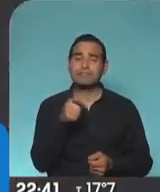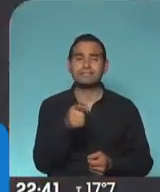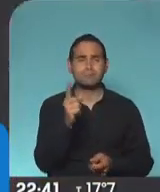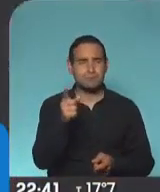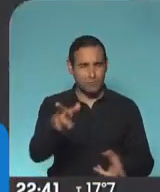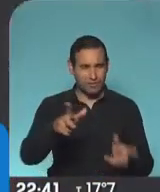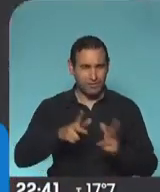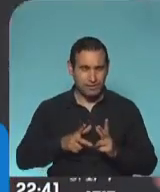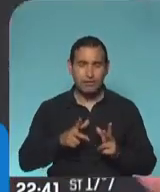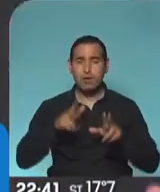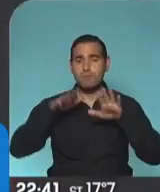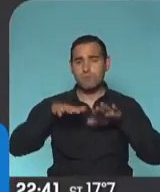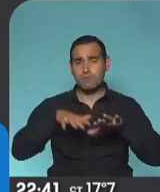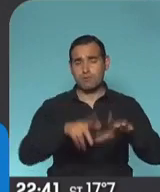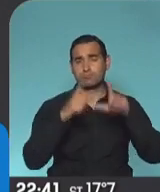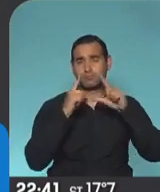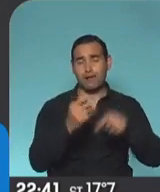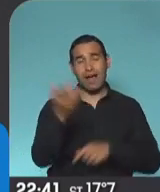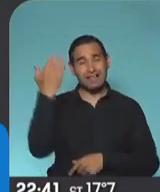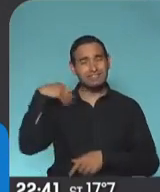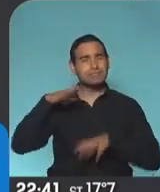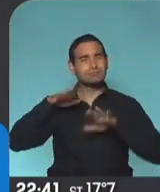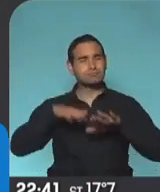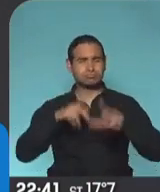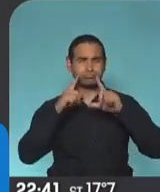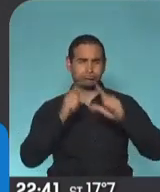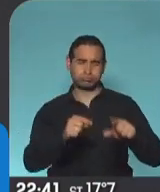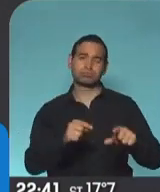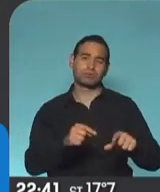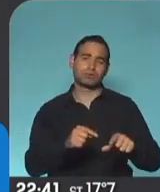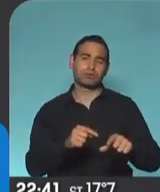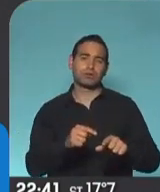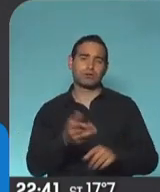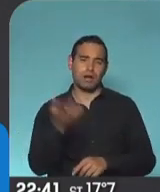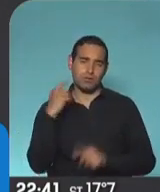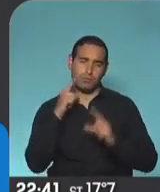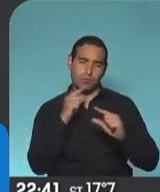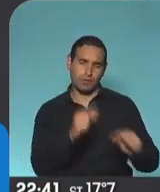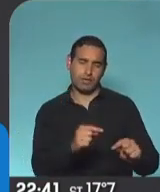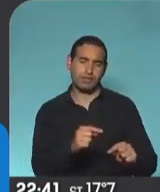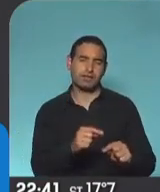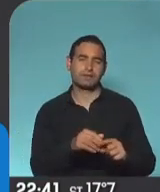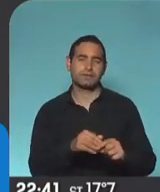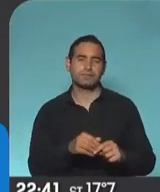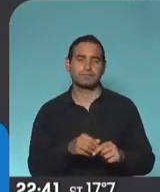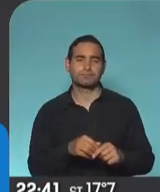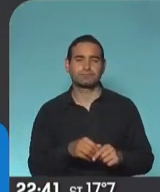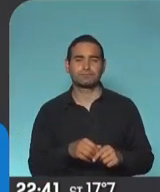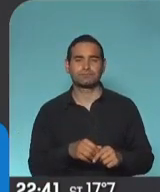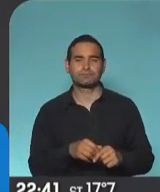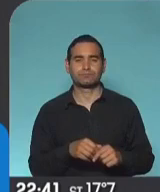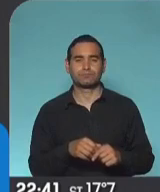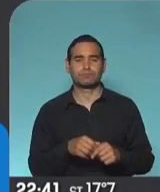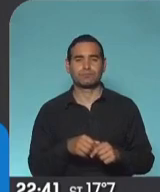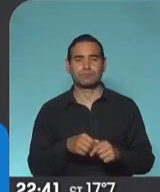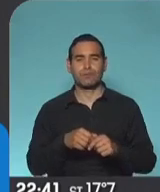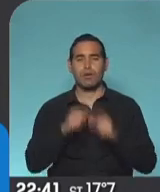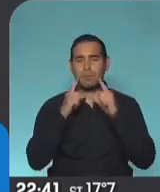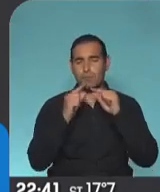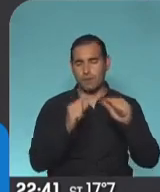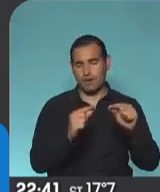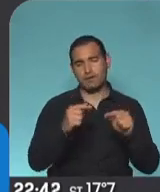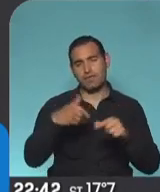vos recién. Las manifestaciones anteriores fueron muy masivas, del ciclo anterior de protestas que terminó en el plebiscito